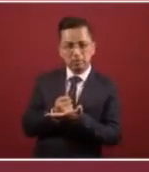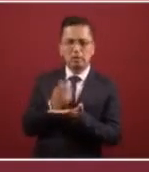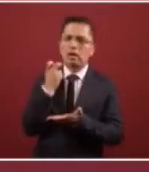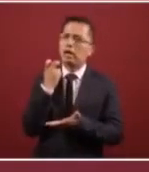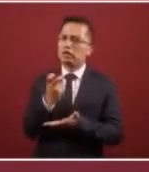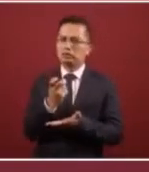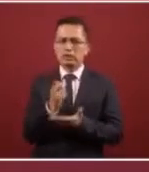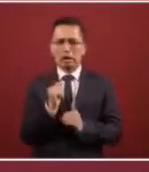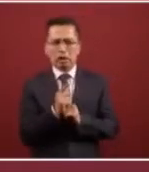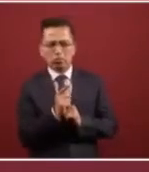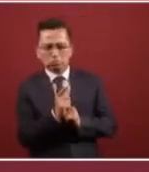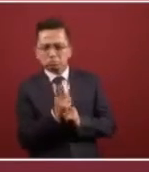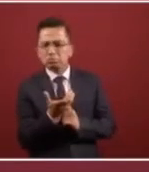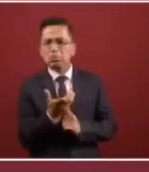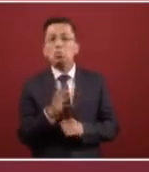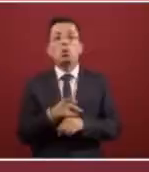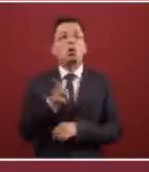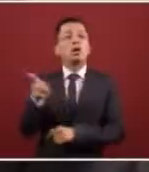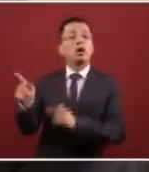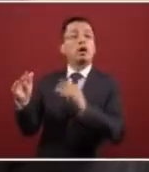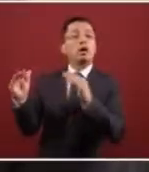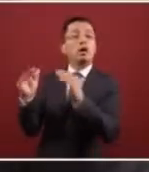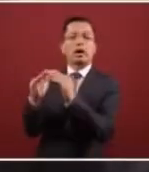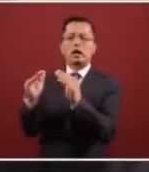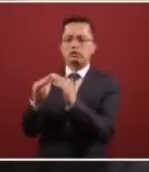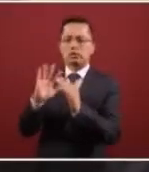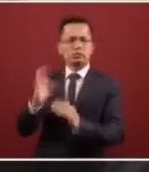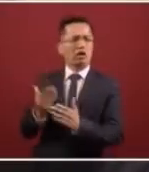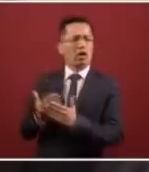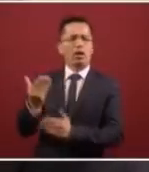confiscó a